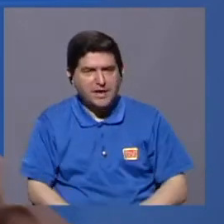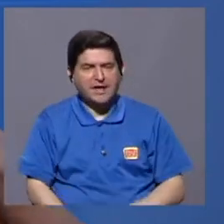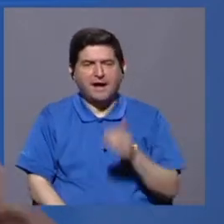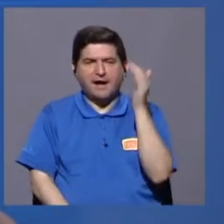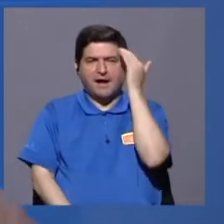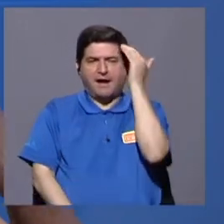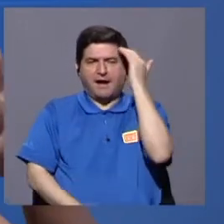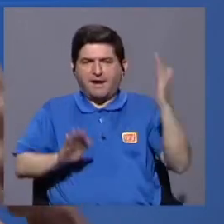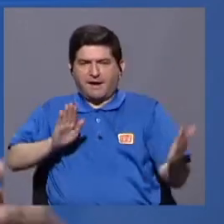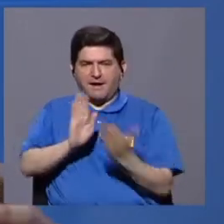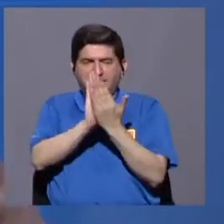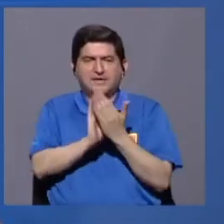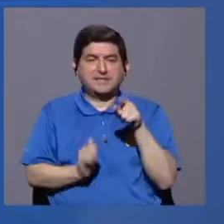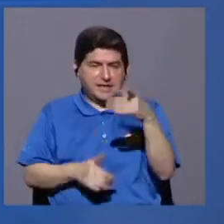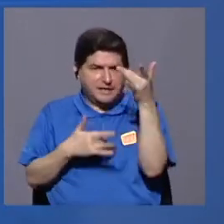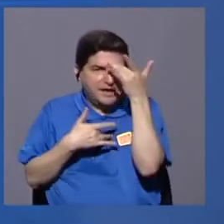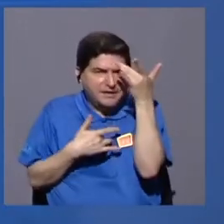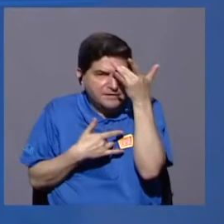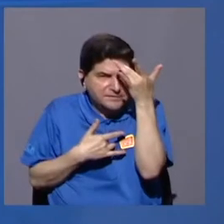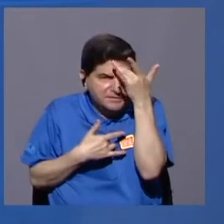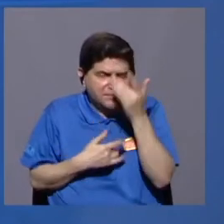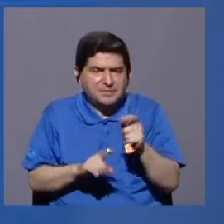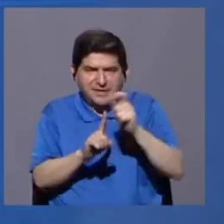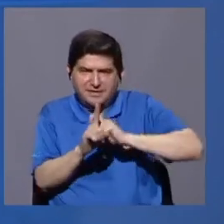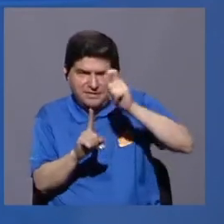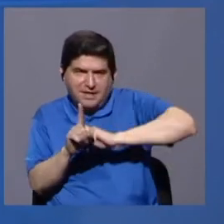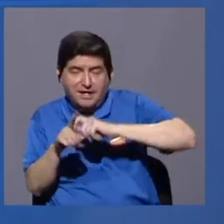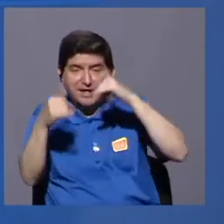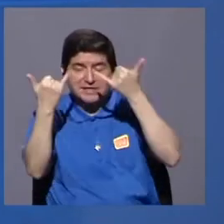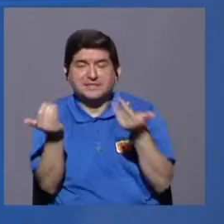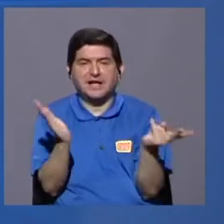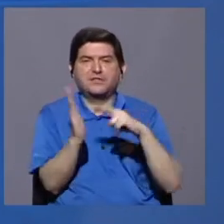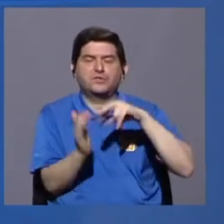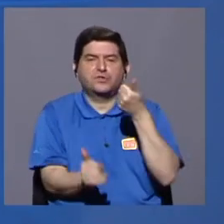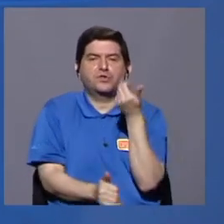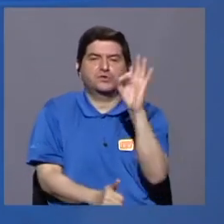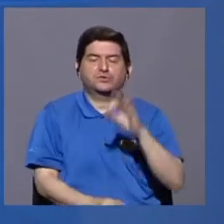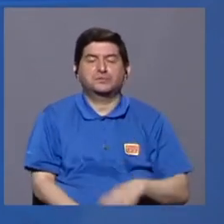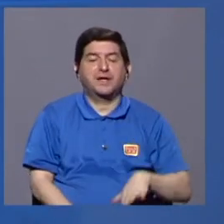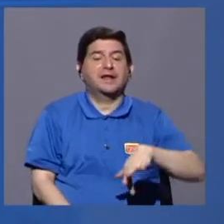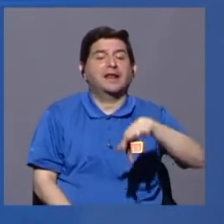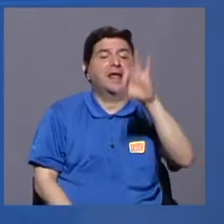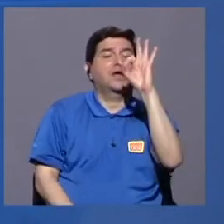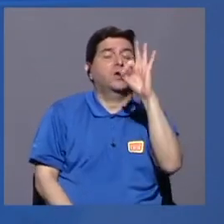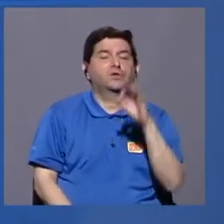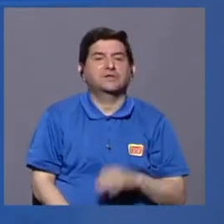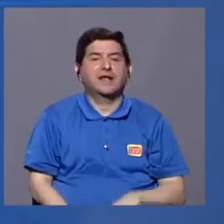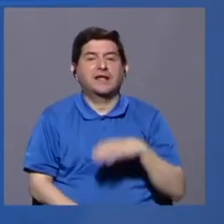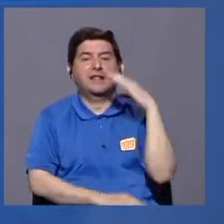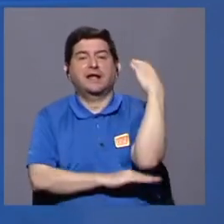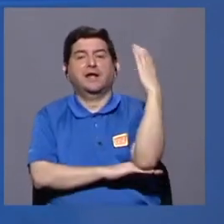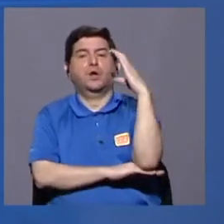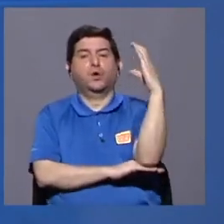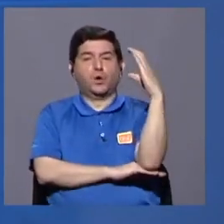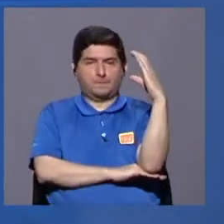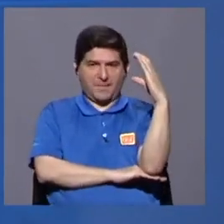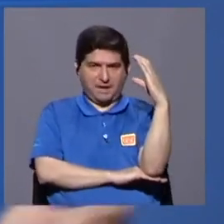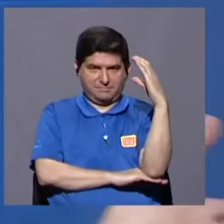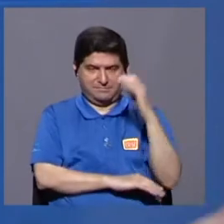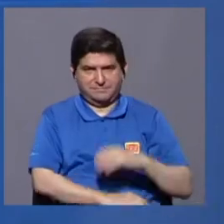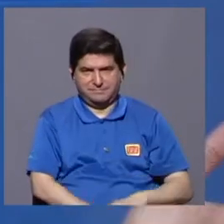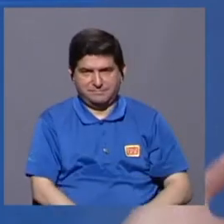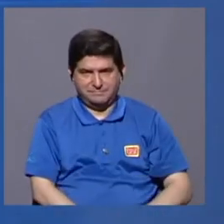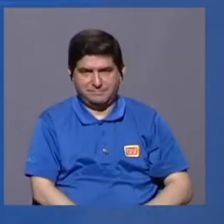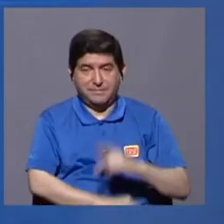para enfrentar la fusariosis del banano, porque ya en el 2019 la encontraron en Colombia y